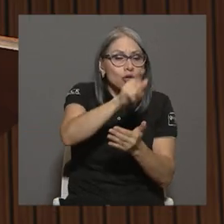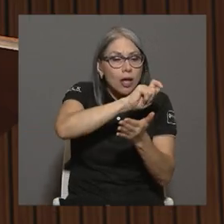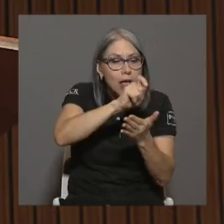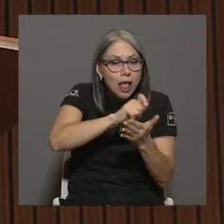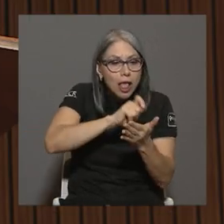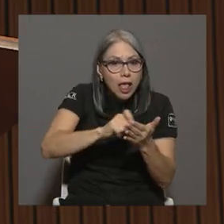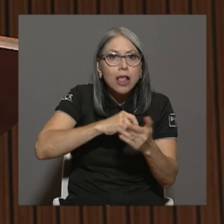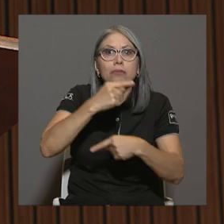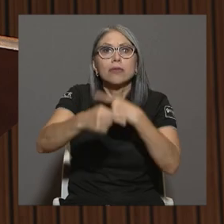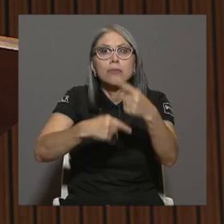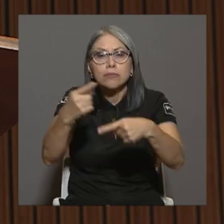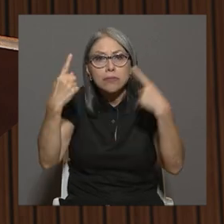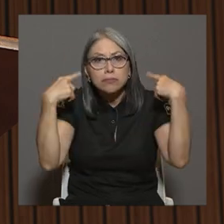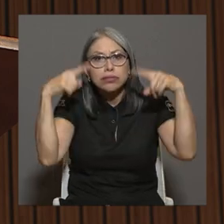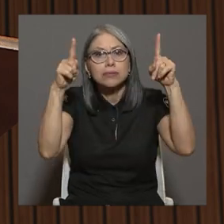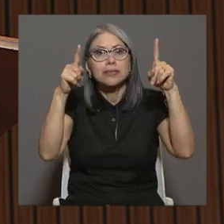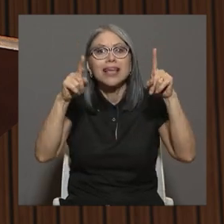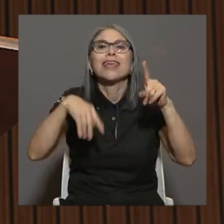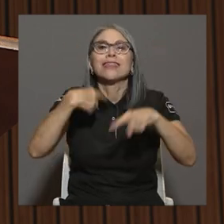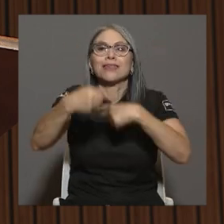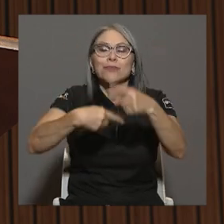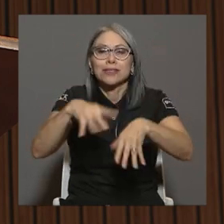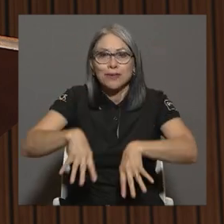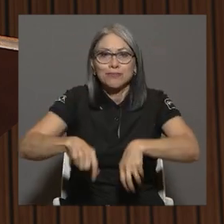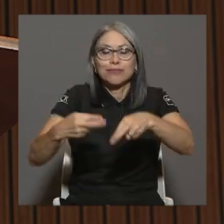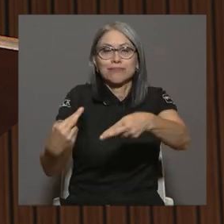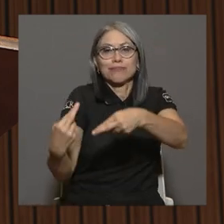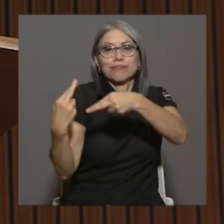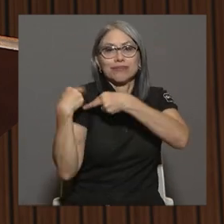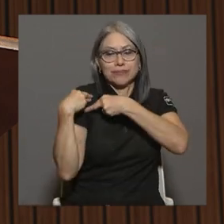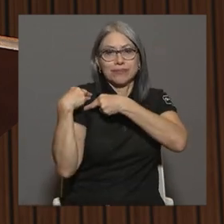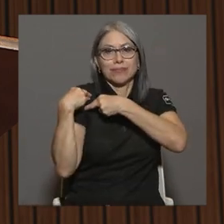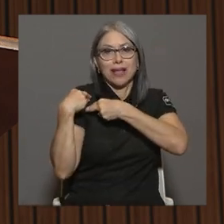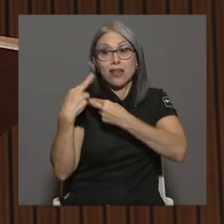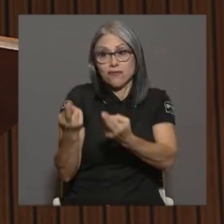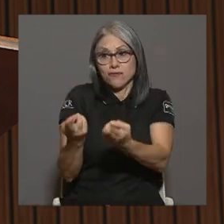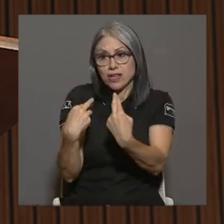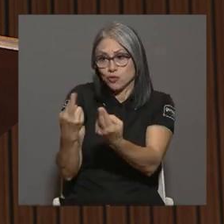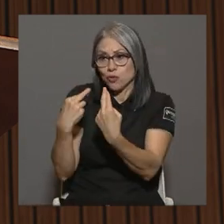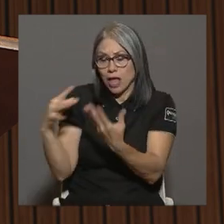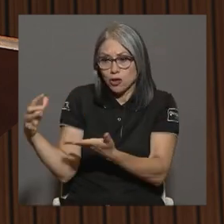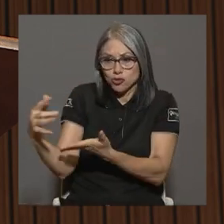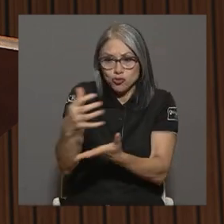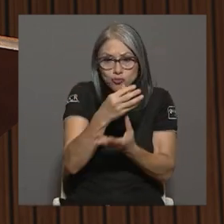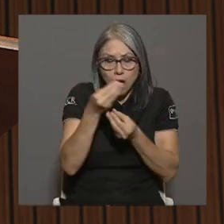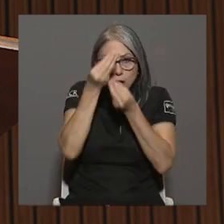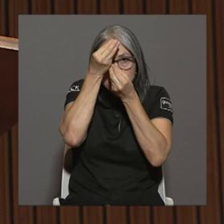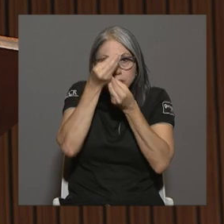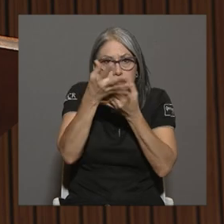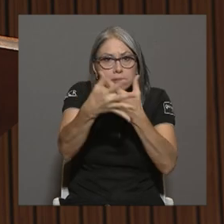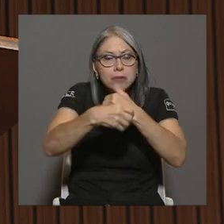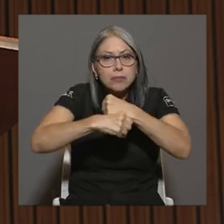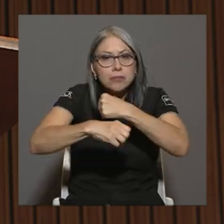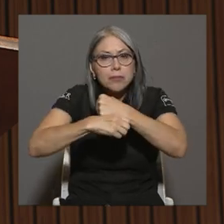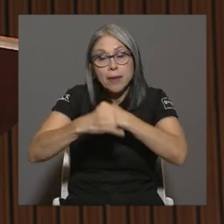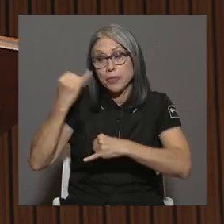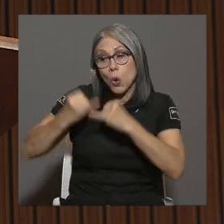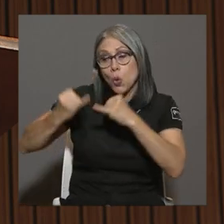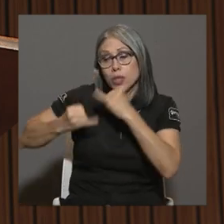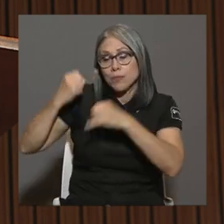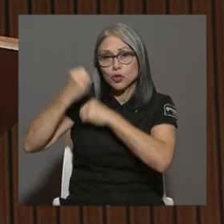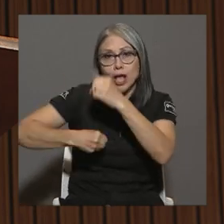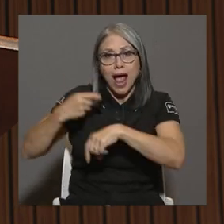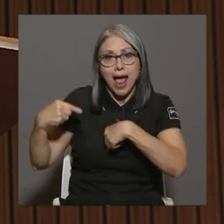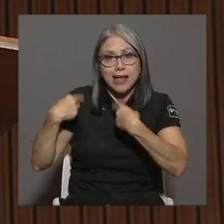se responsabilizan de la divulgación y difusión de sus resultados. En los últimos años, la